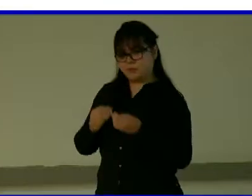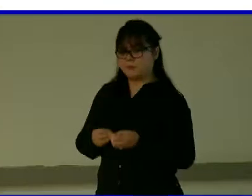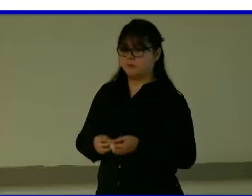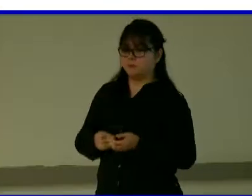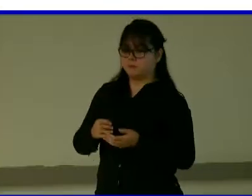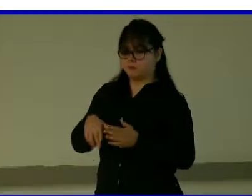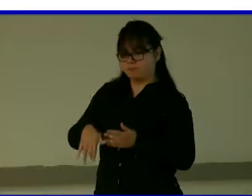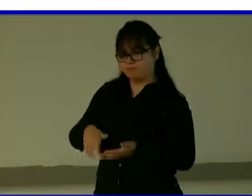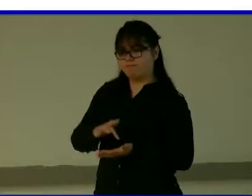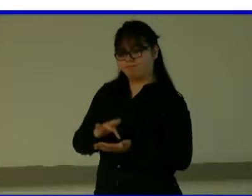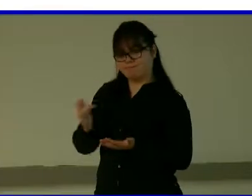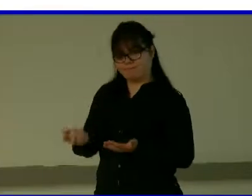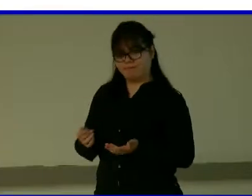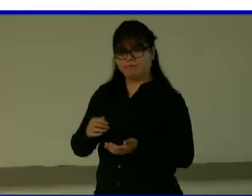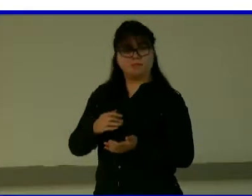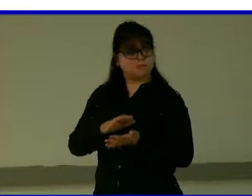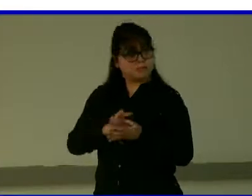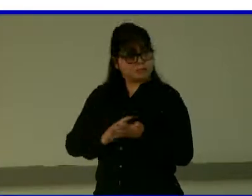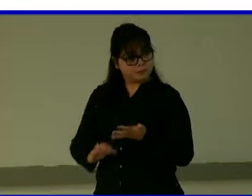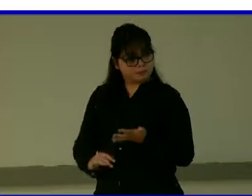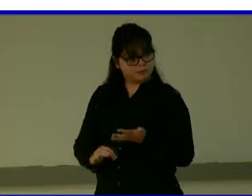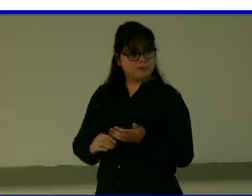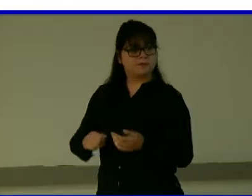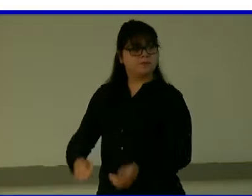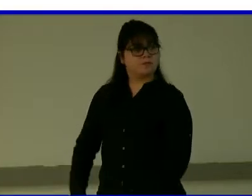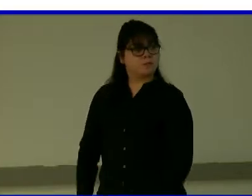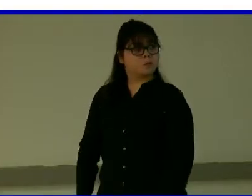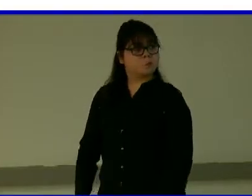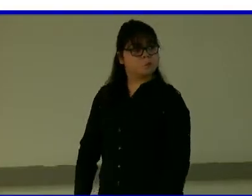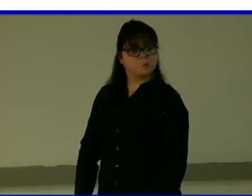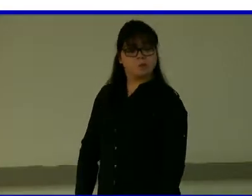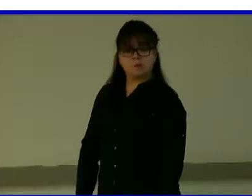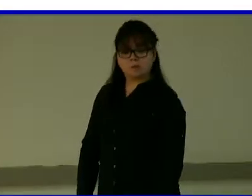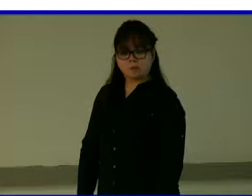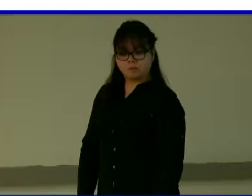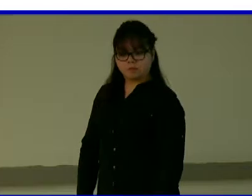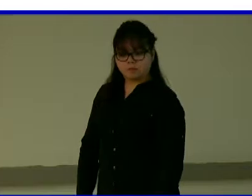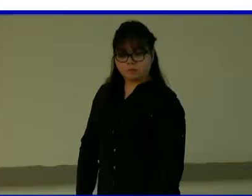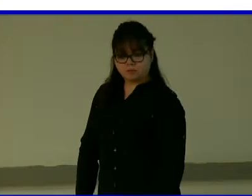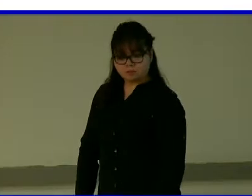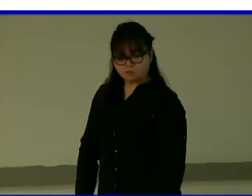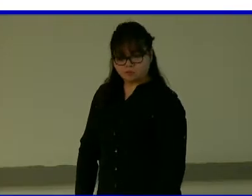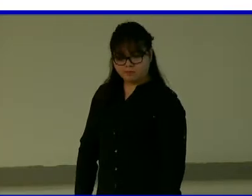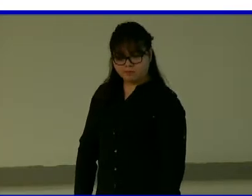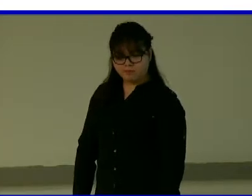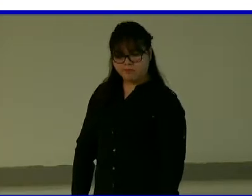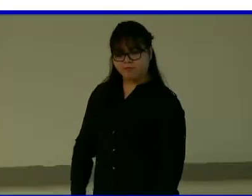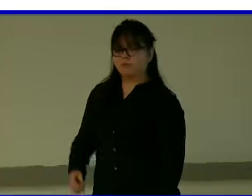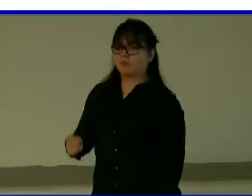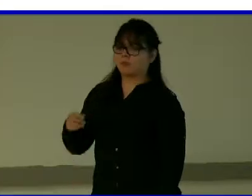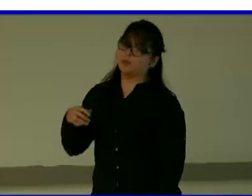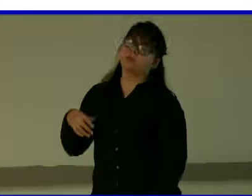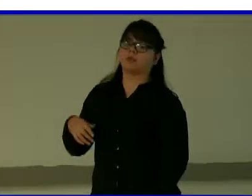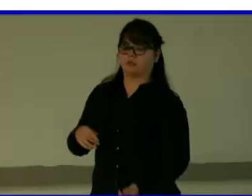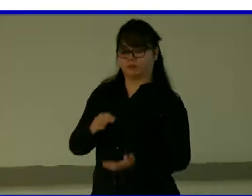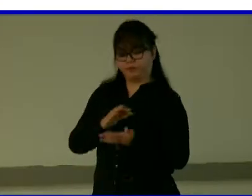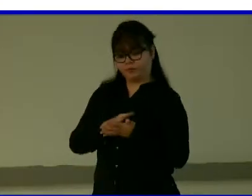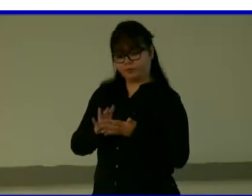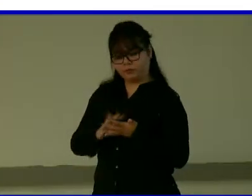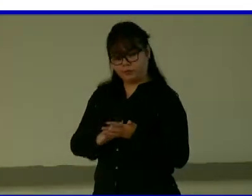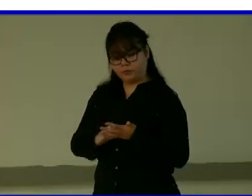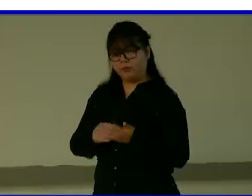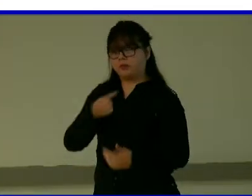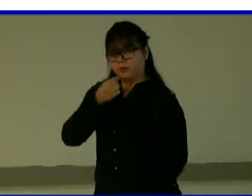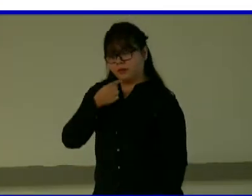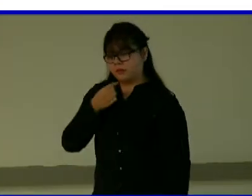¿Cuál es el problema biológico? Simplemente el lector disléxico no usa las partes del cerebro que usualmente